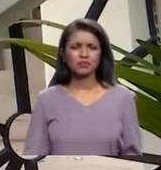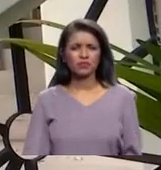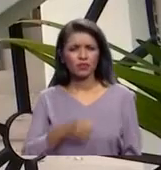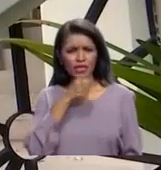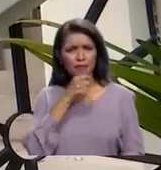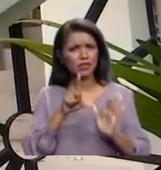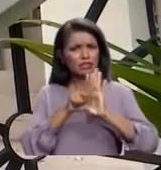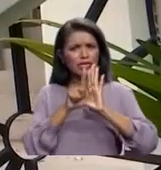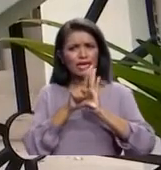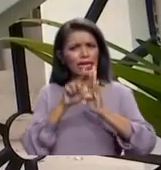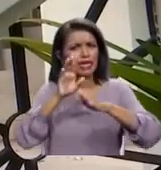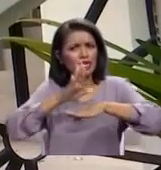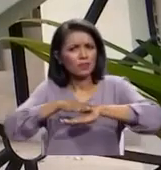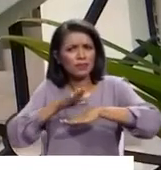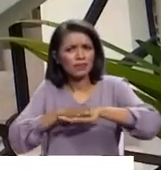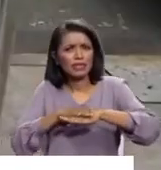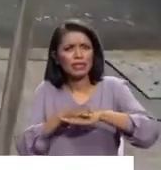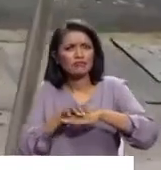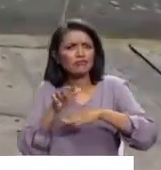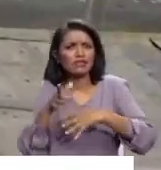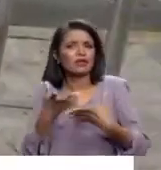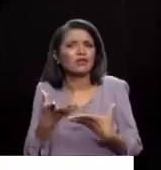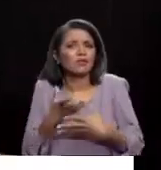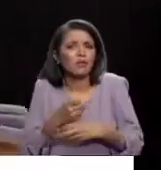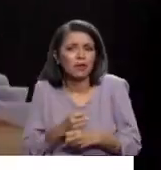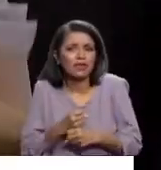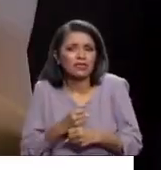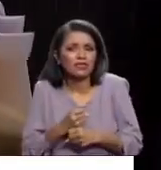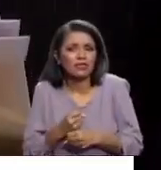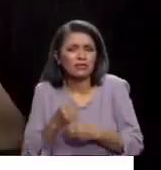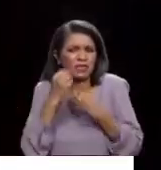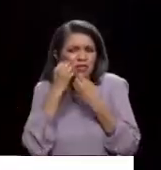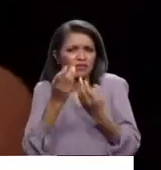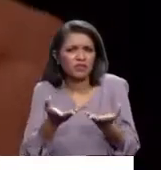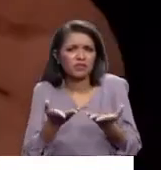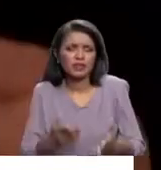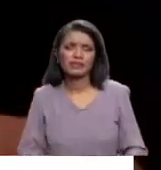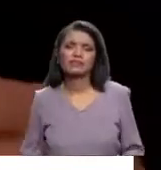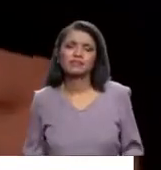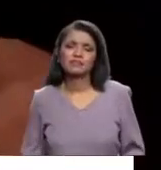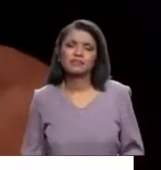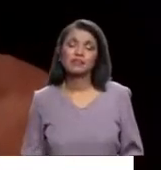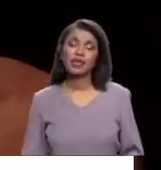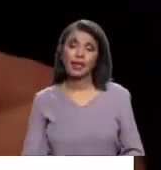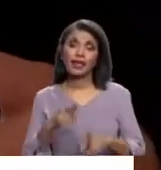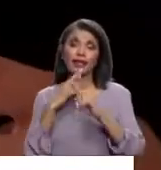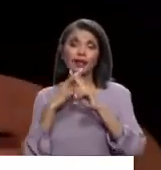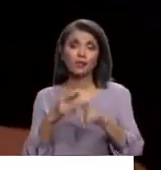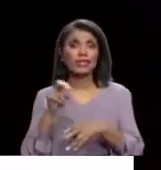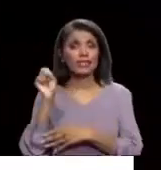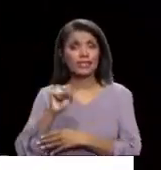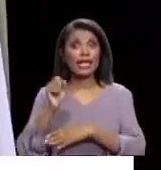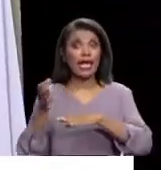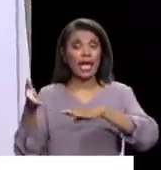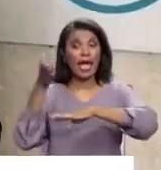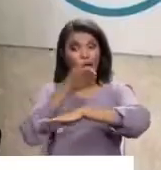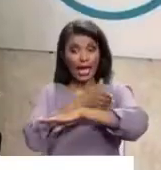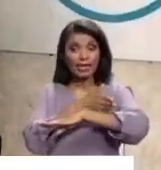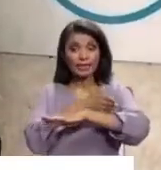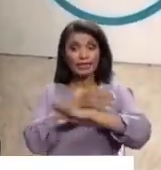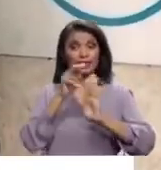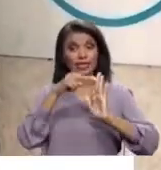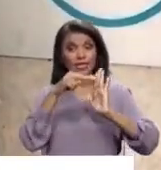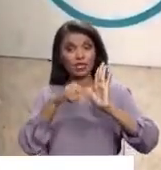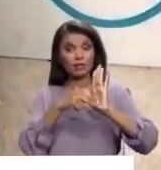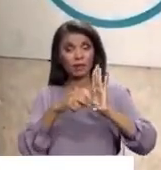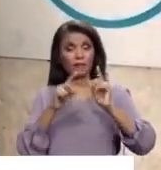permite, ¿dónde estaría? Porque ¿habría ocurrido en la contienda pasada? Sí, definitivamente, en la contienda pasada existía esa norma jurídica,